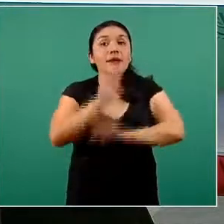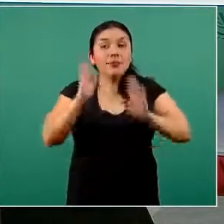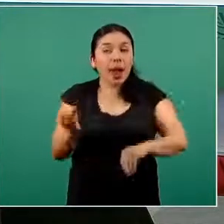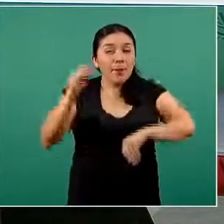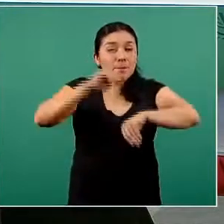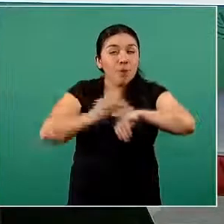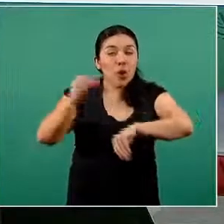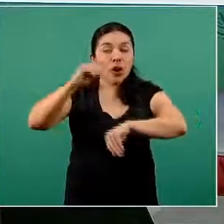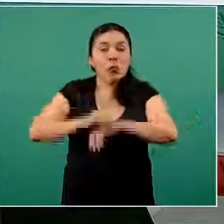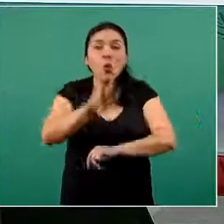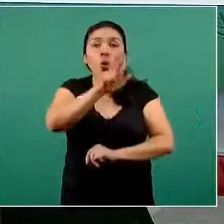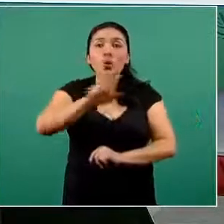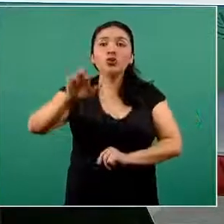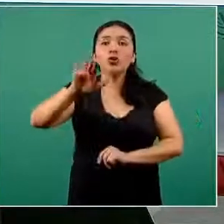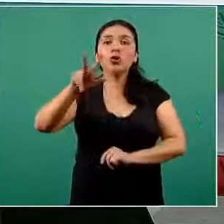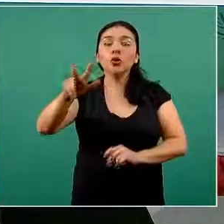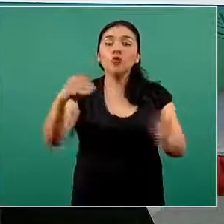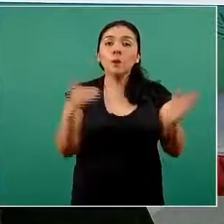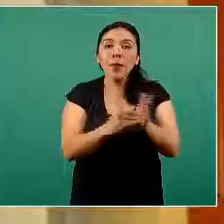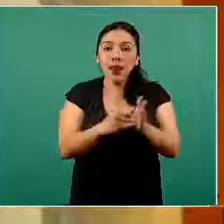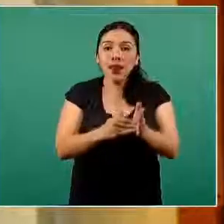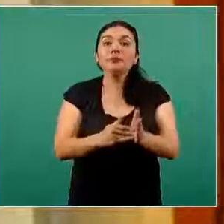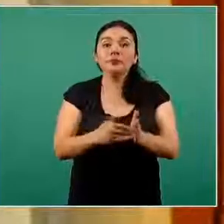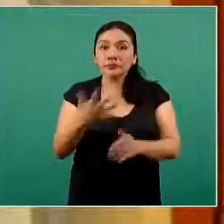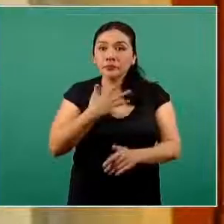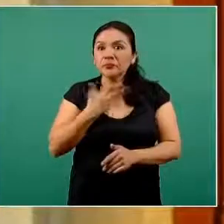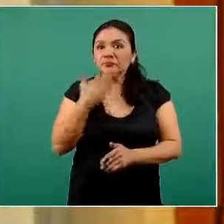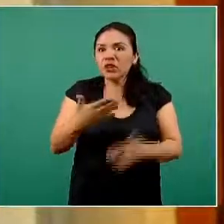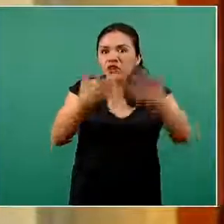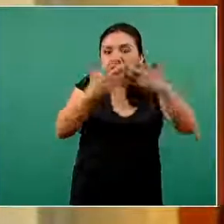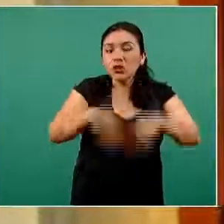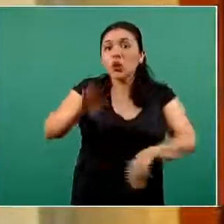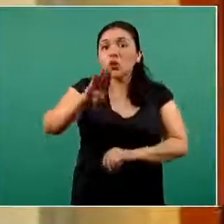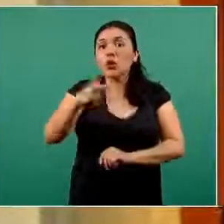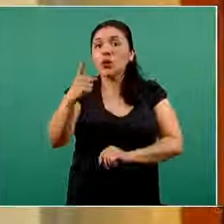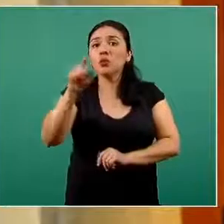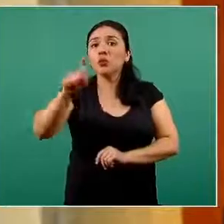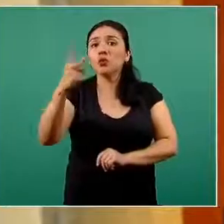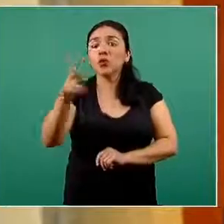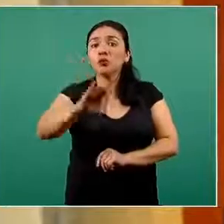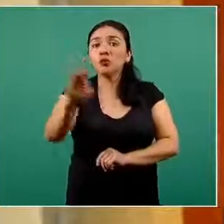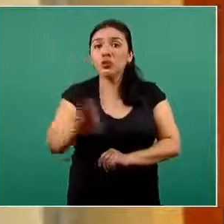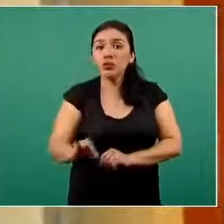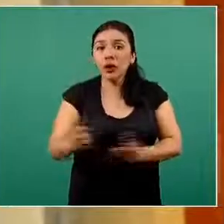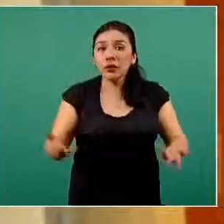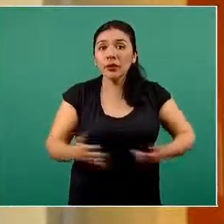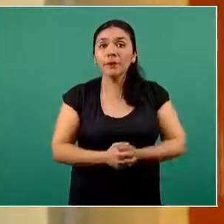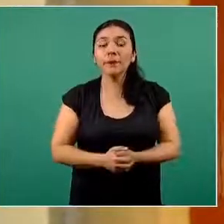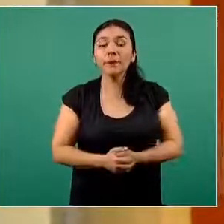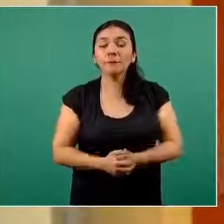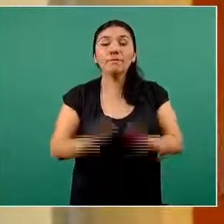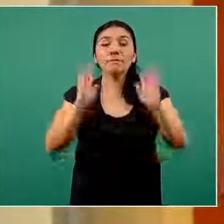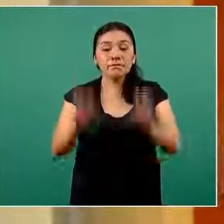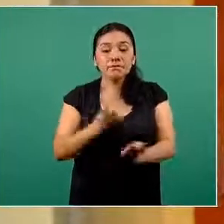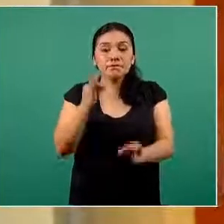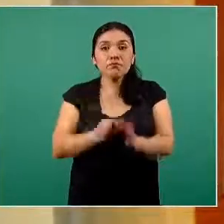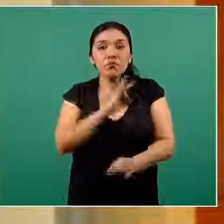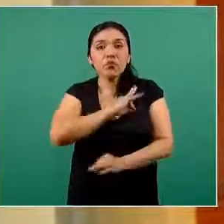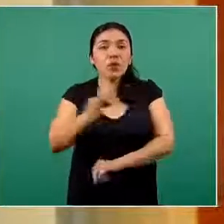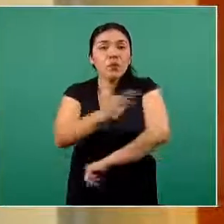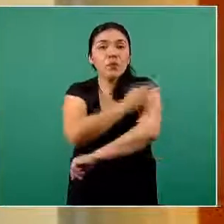aplicado 858,000 dosis, tenemos una eficiencia de 91.2%. Hemos logrado vacunar